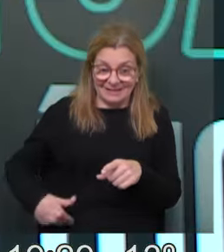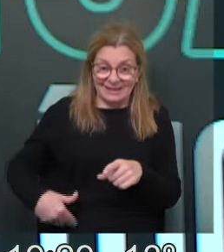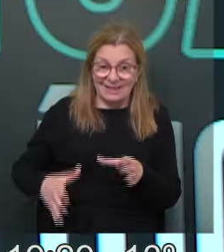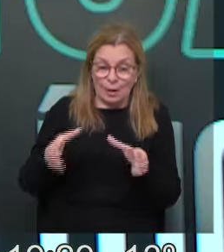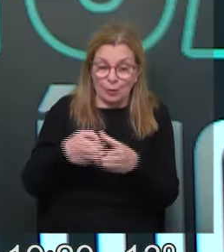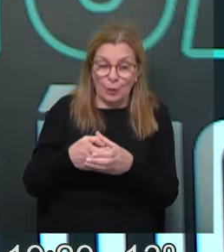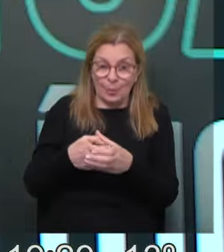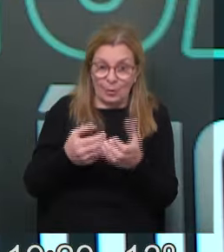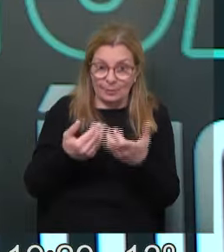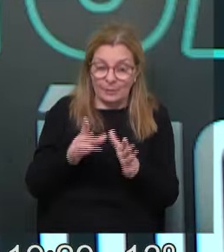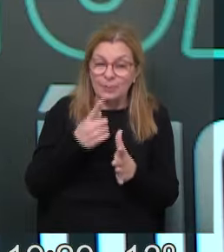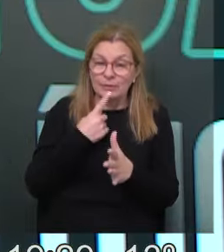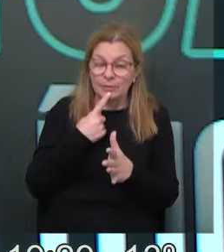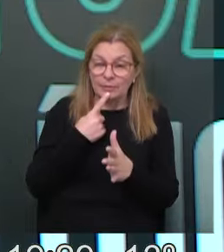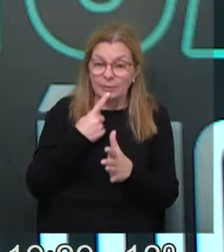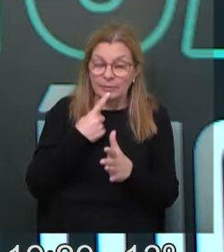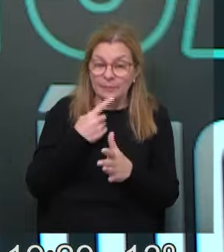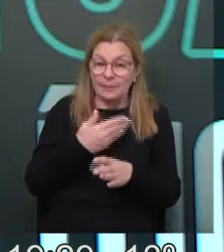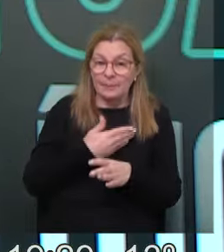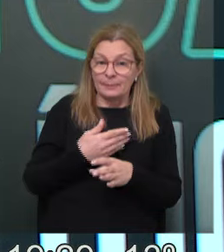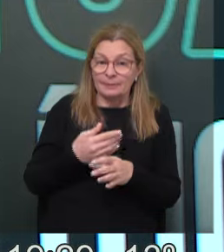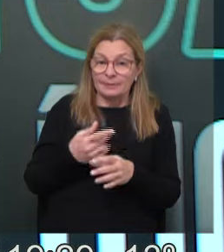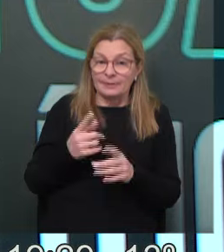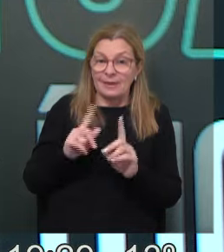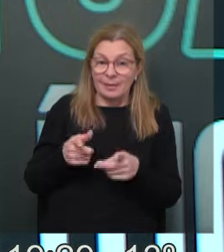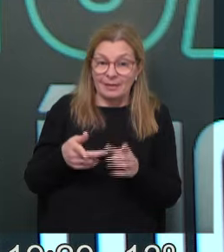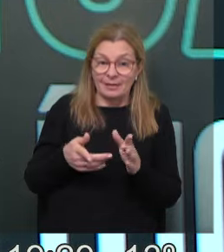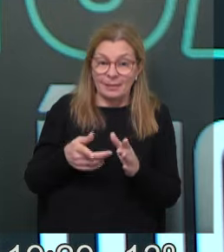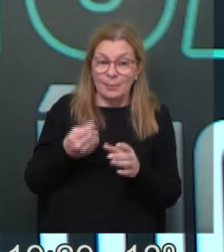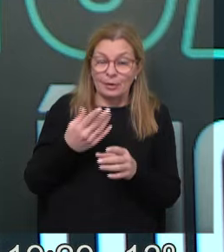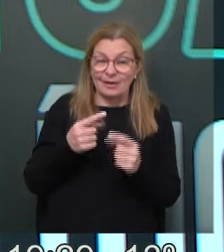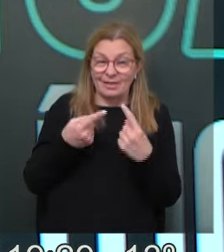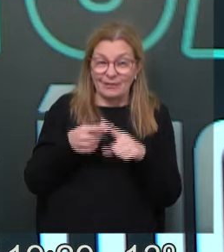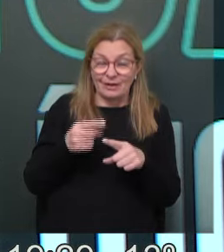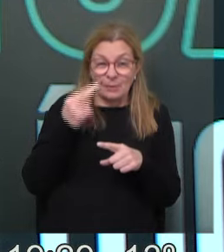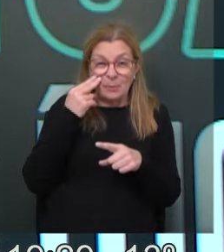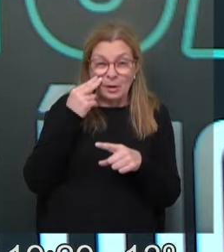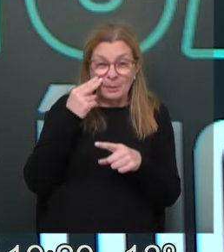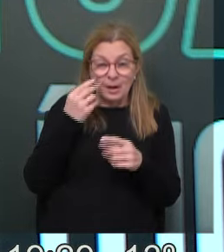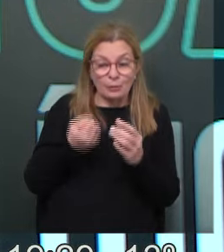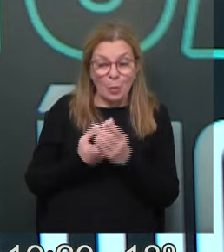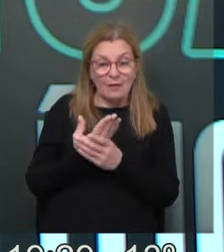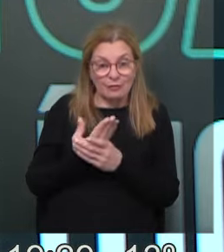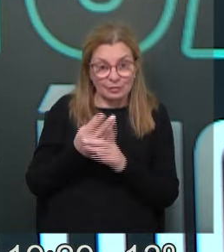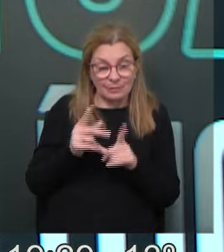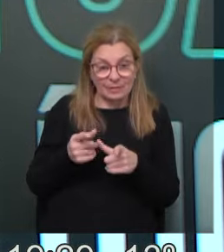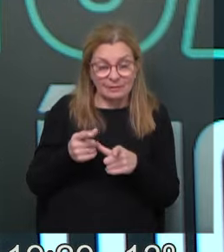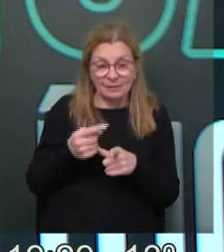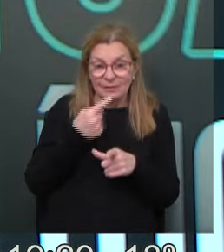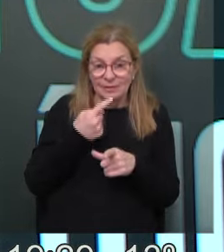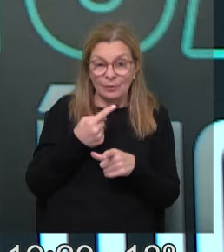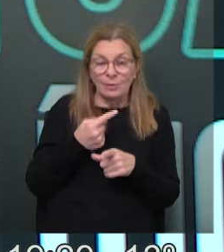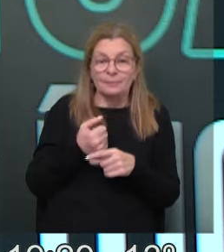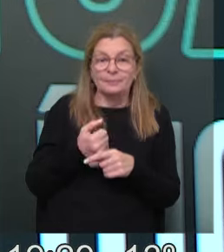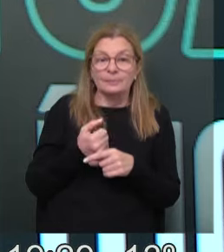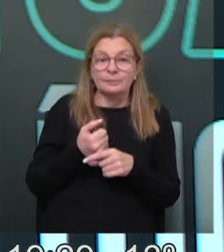bueno el terminó renunciando a la presidencia del partido en parte por las diferencias internas que empezaron a surgir no y los cuestionamientos que